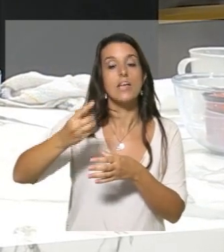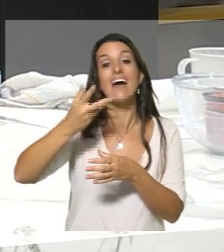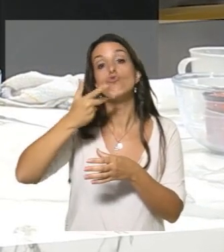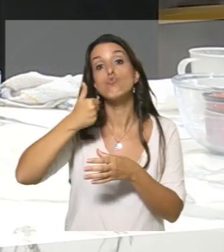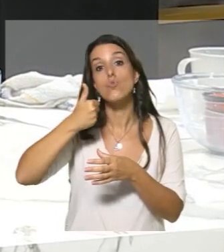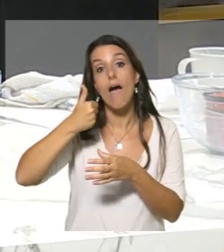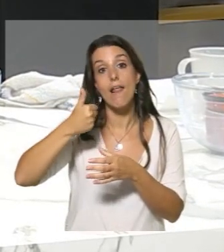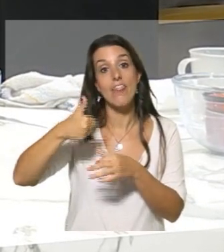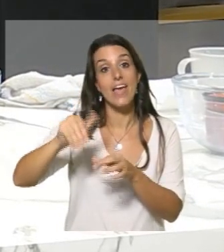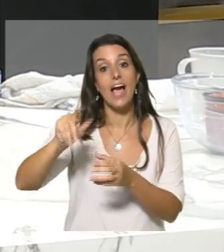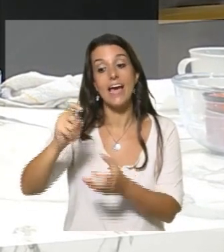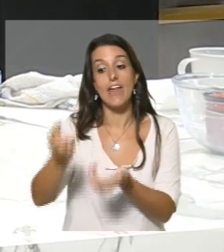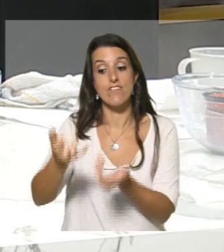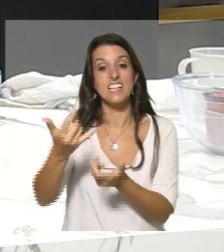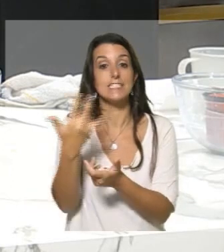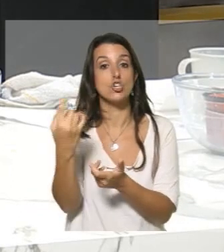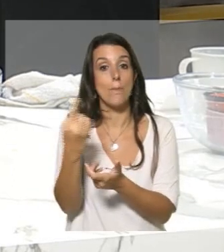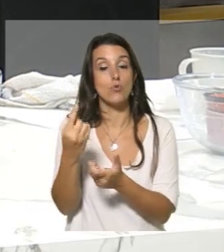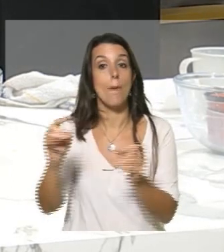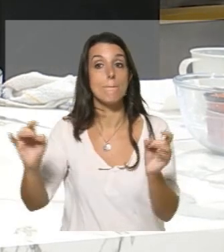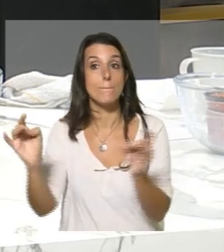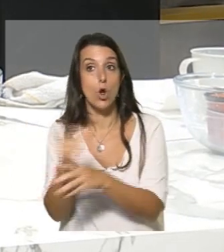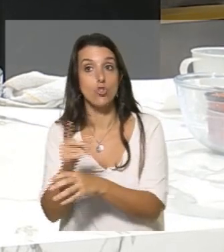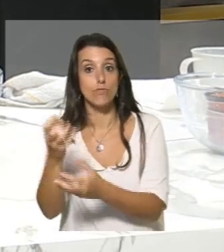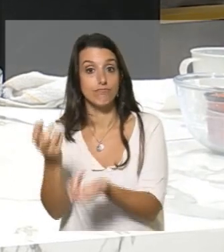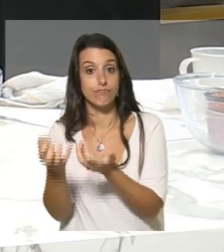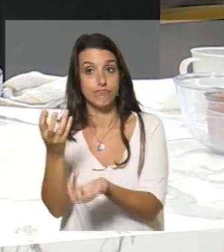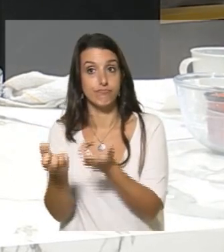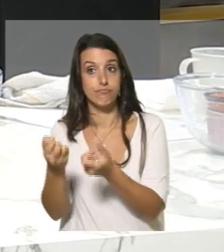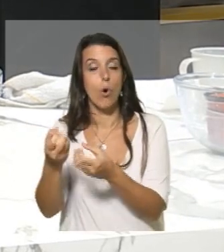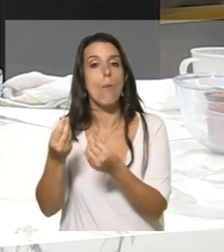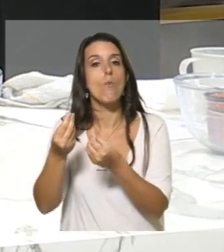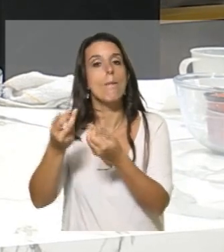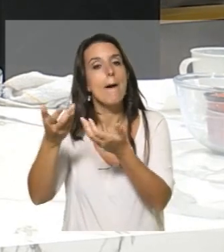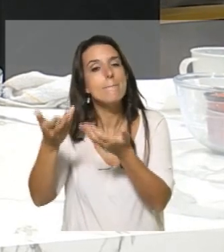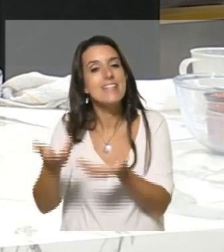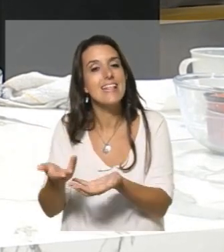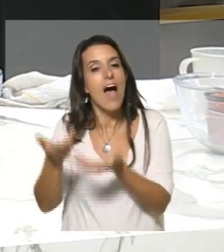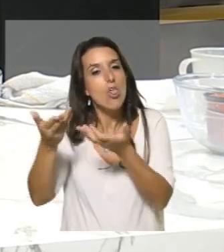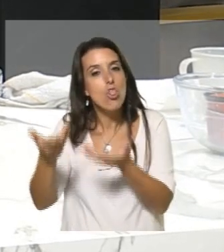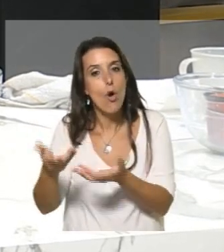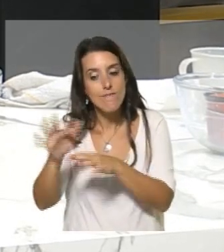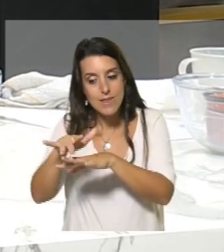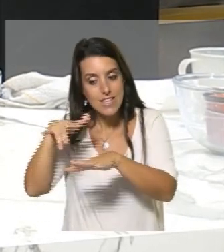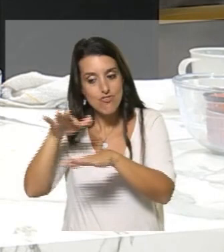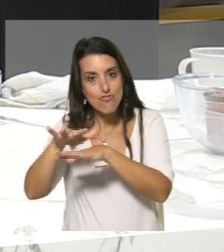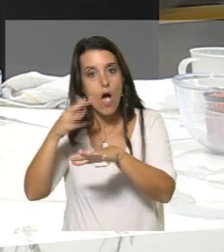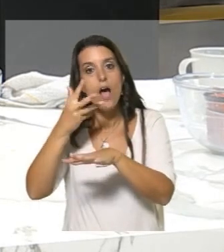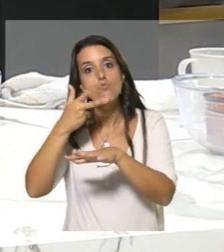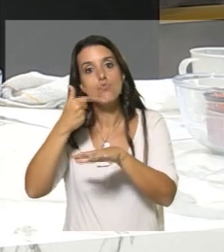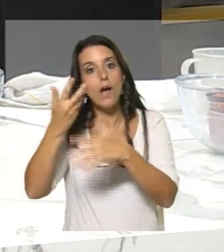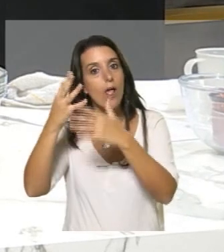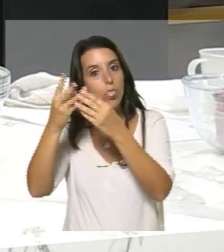azúcar. Dejamos hervir esos 5 minutos y cuando ya toma la textura de un almíbar, que es algo como más espesito, con cierto brillo, el azúcar se disuelve